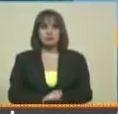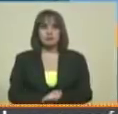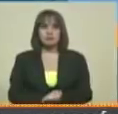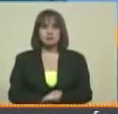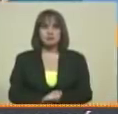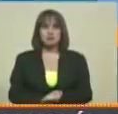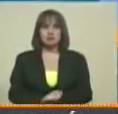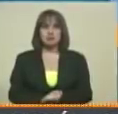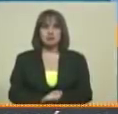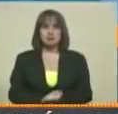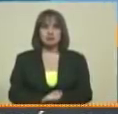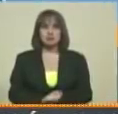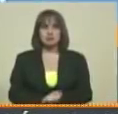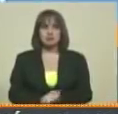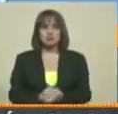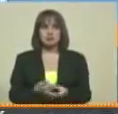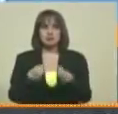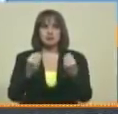necesitamos dos cositas.